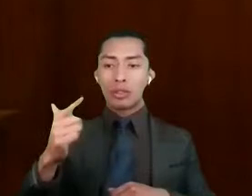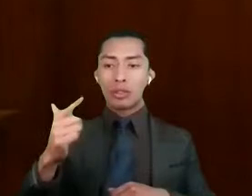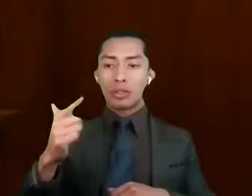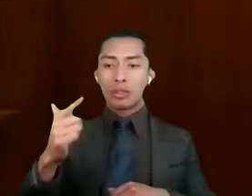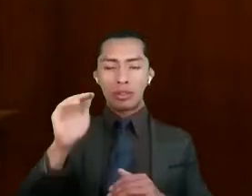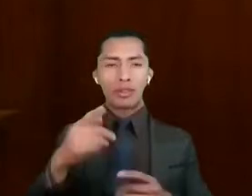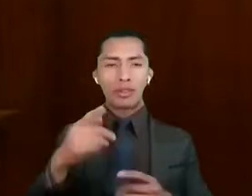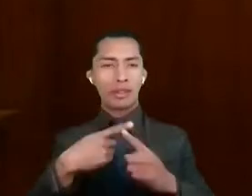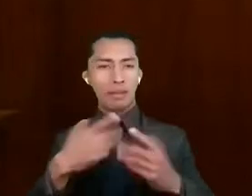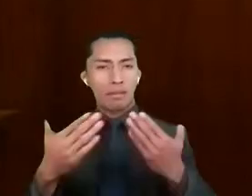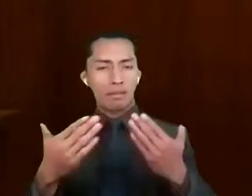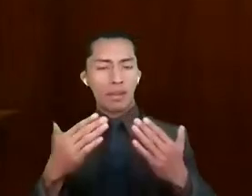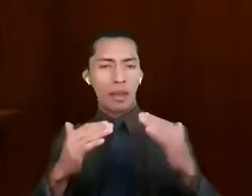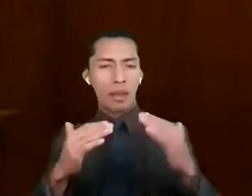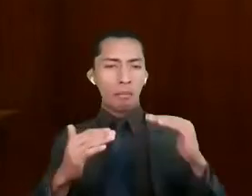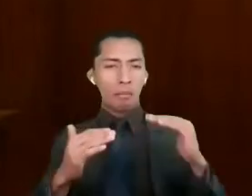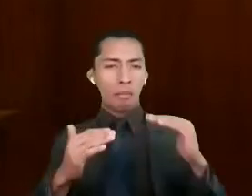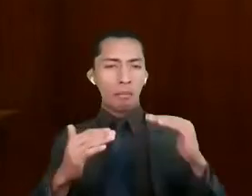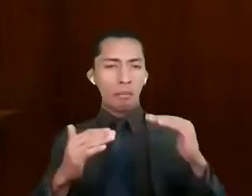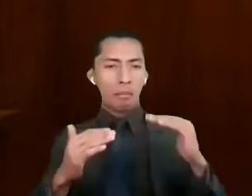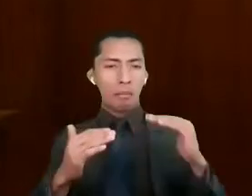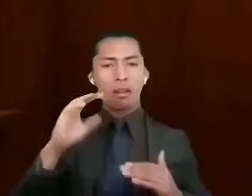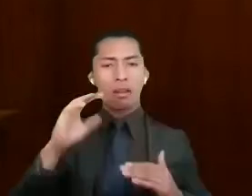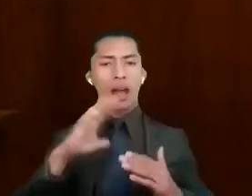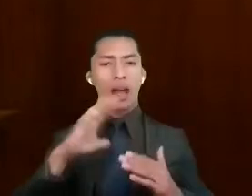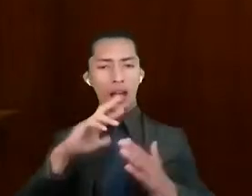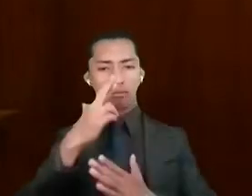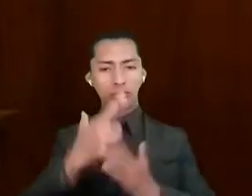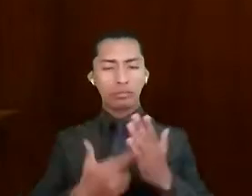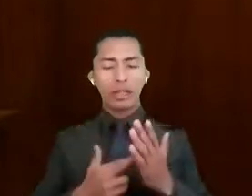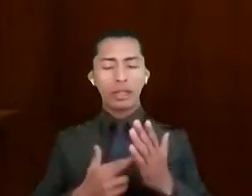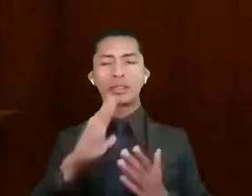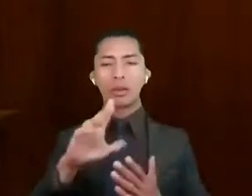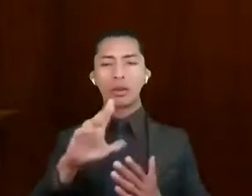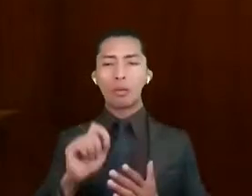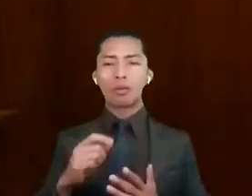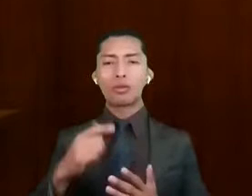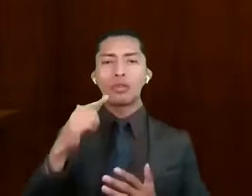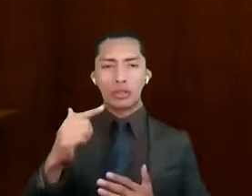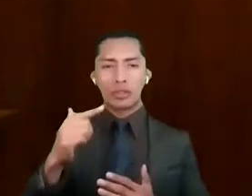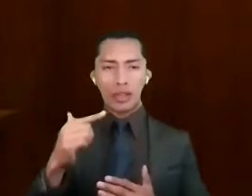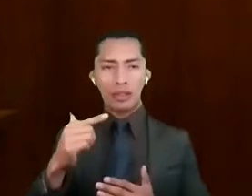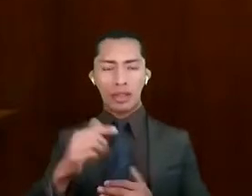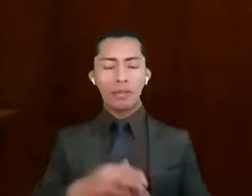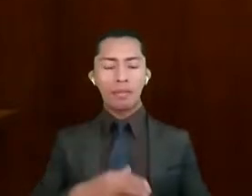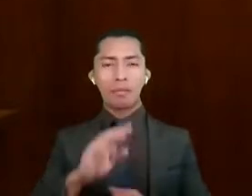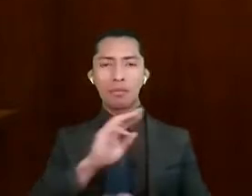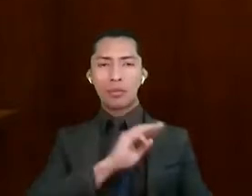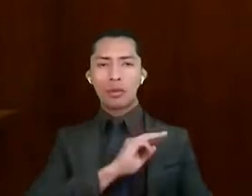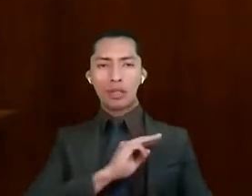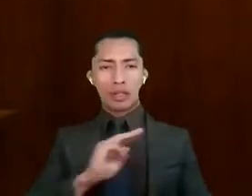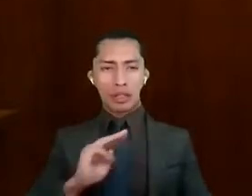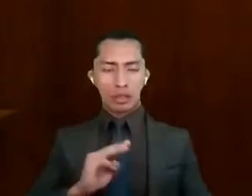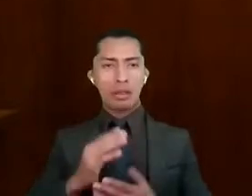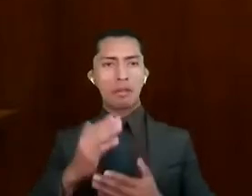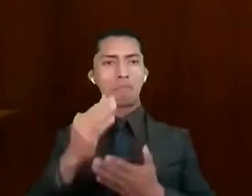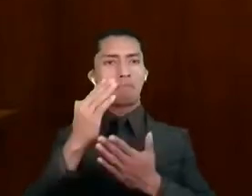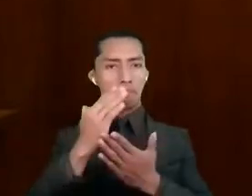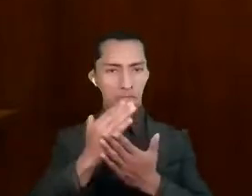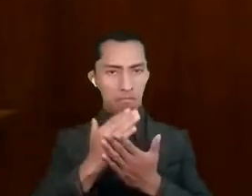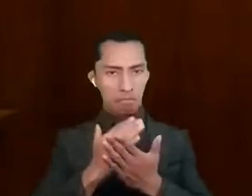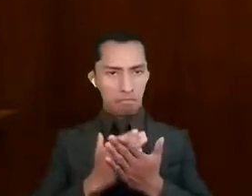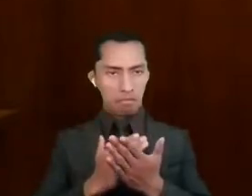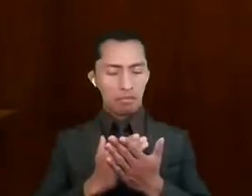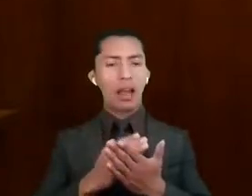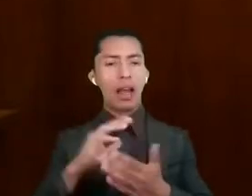la baja de los delitos es del más 5.7. El municipio que más ha bajado en su nivel de inseguridad ha